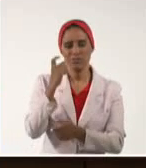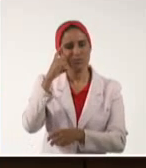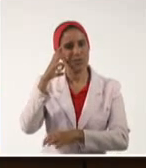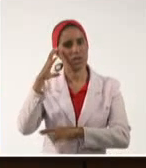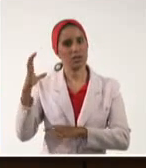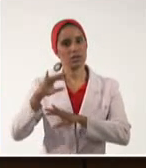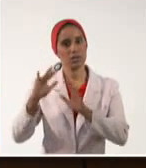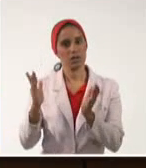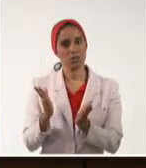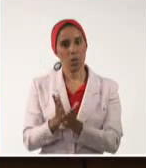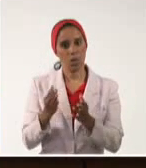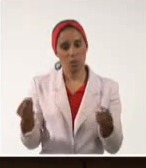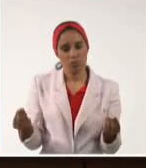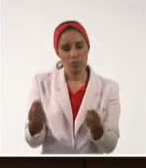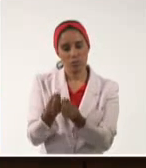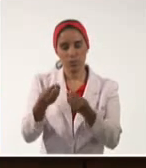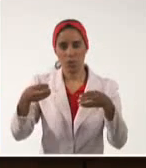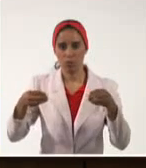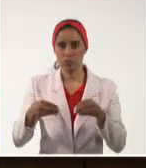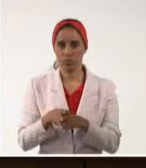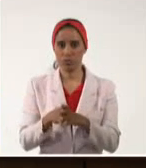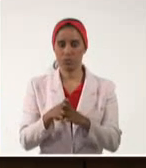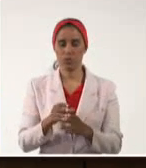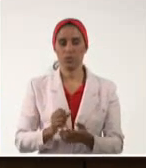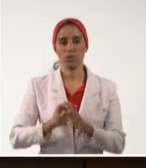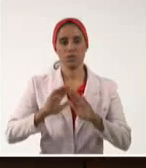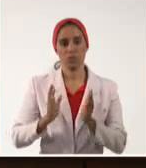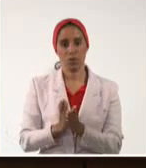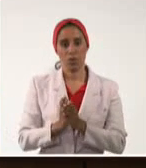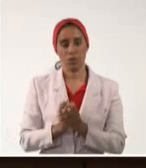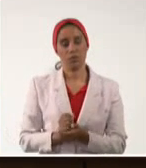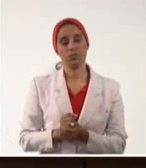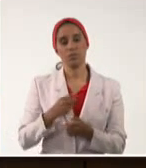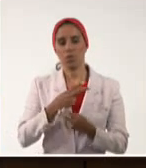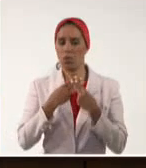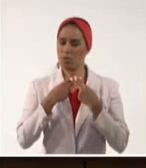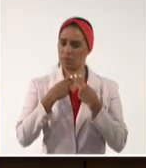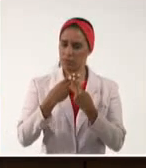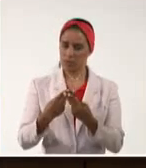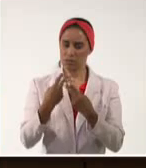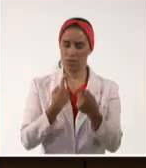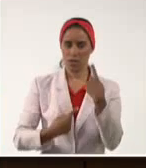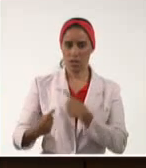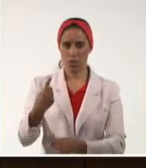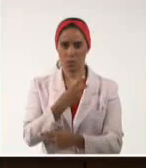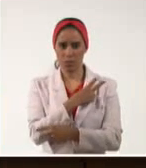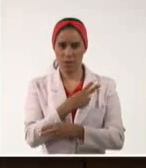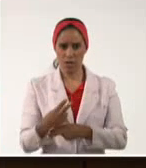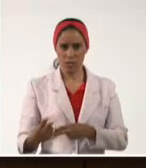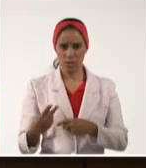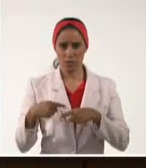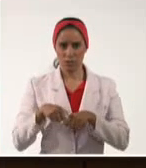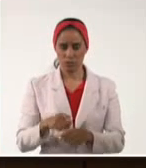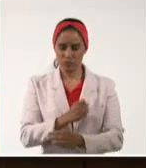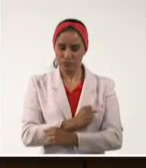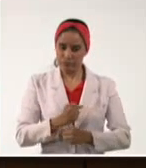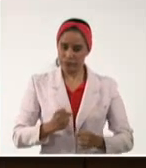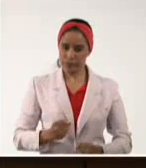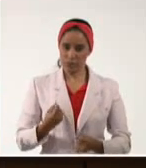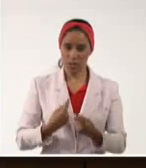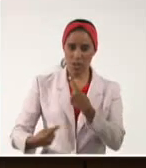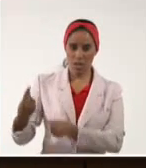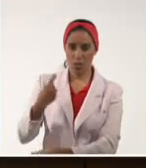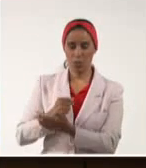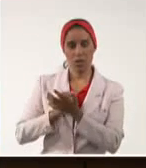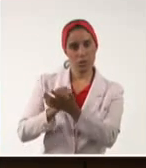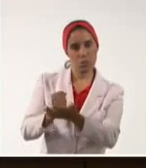e integralidad, con optimismo y confianza, compartiendo esfuerzos y aportes entre todos en